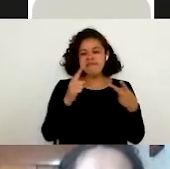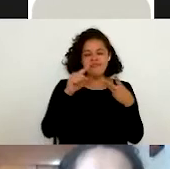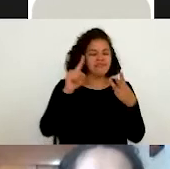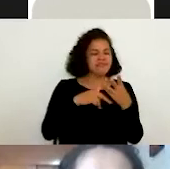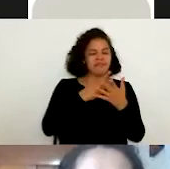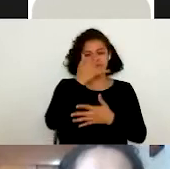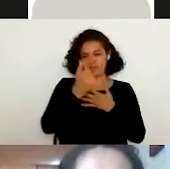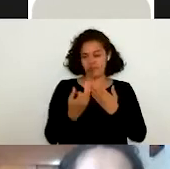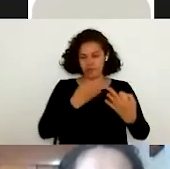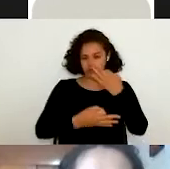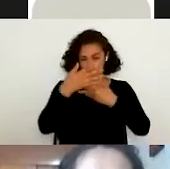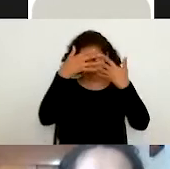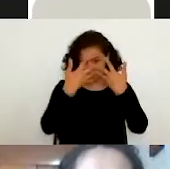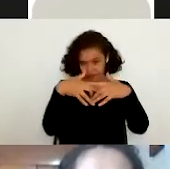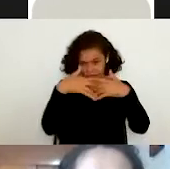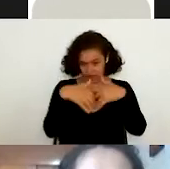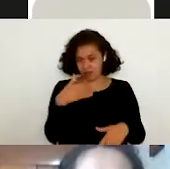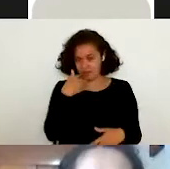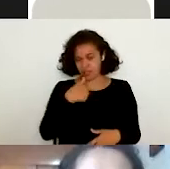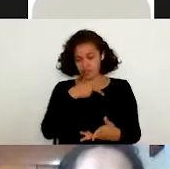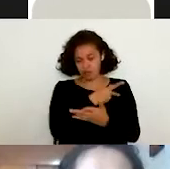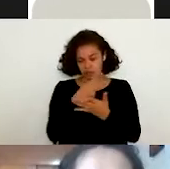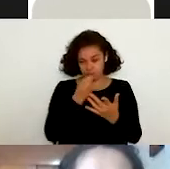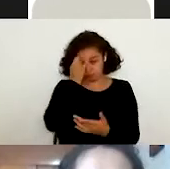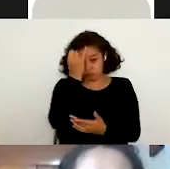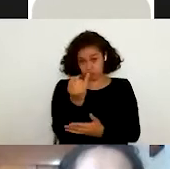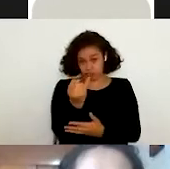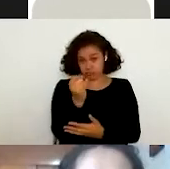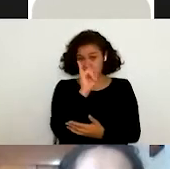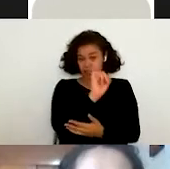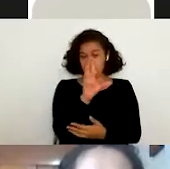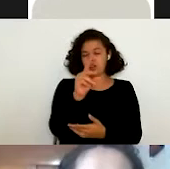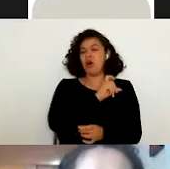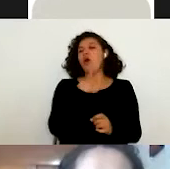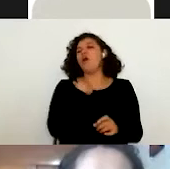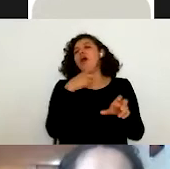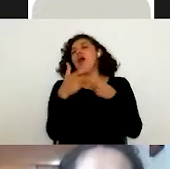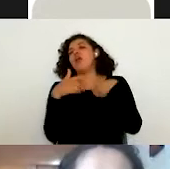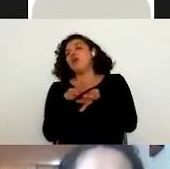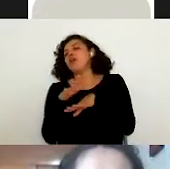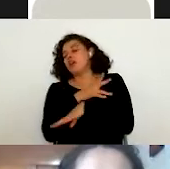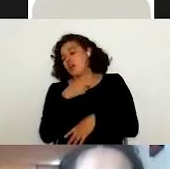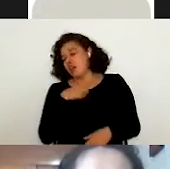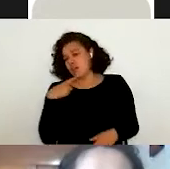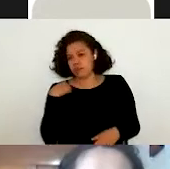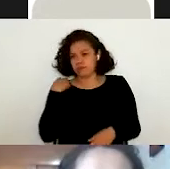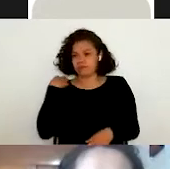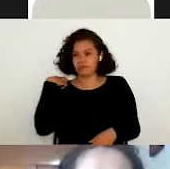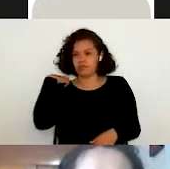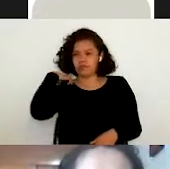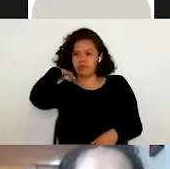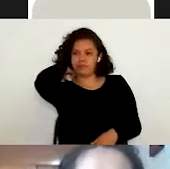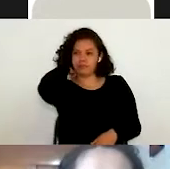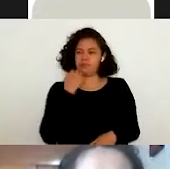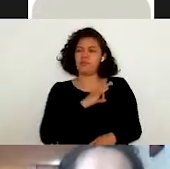proyecto en sí está funcionando como yo lo planteé o necesito hacer algunos pequeños cambios que pueden ser posibles, ¿no?